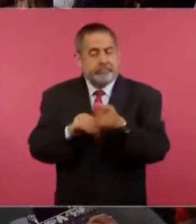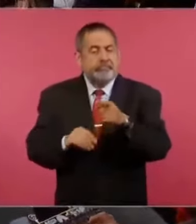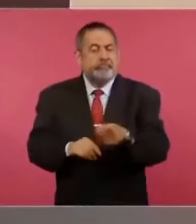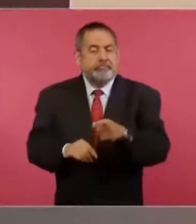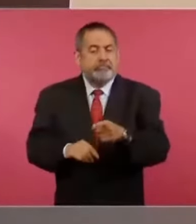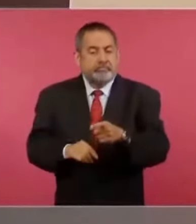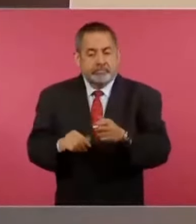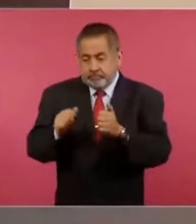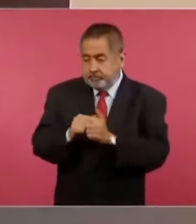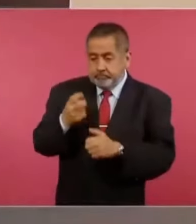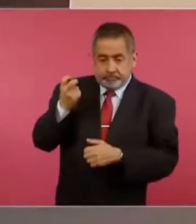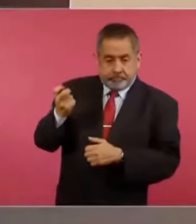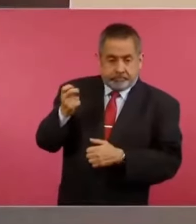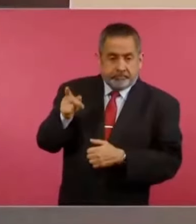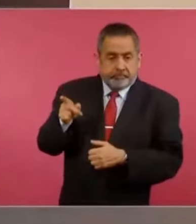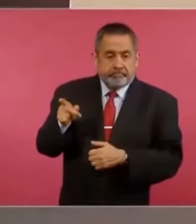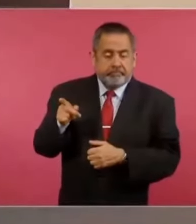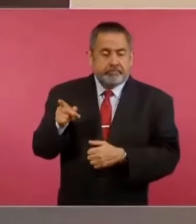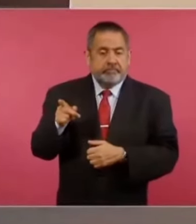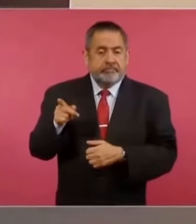con esto,